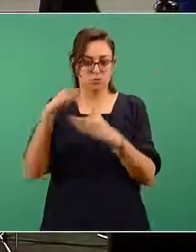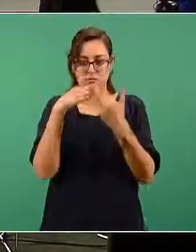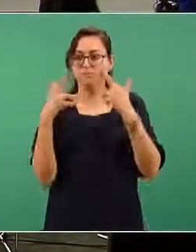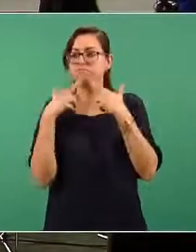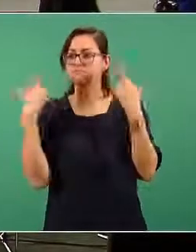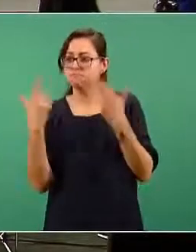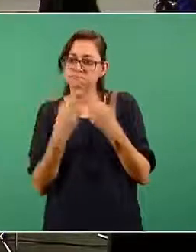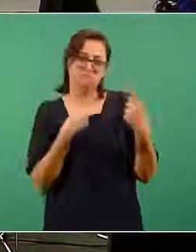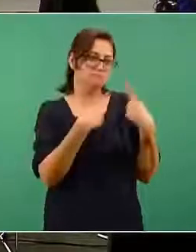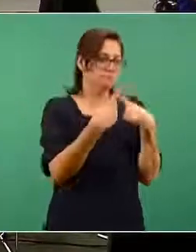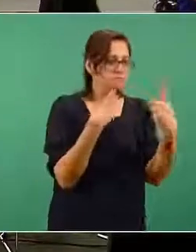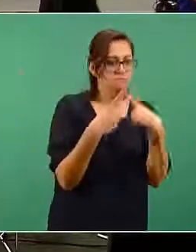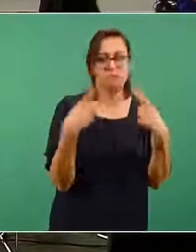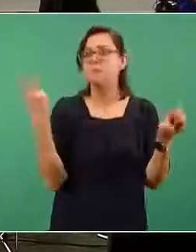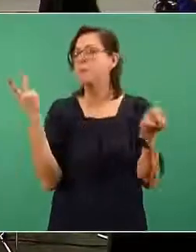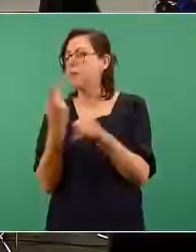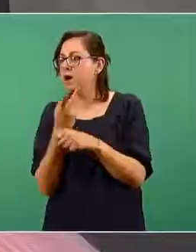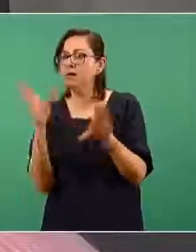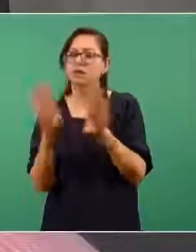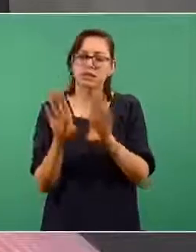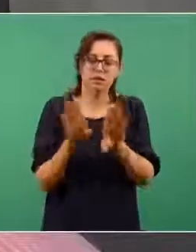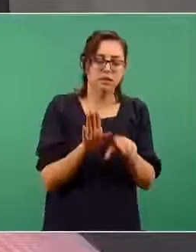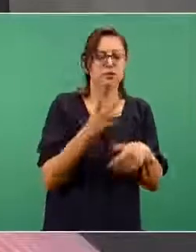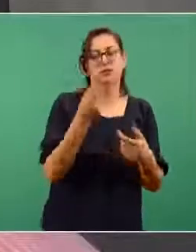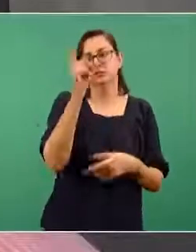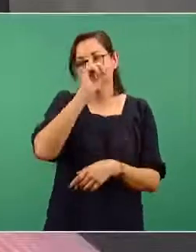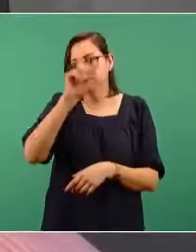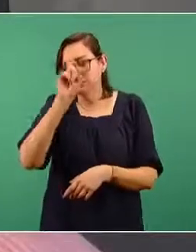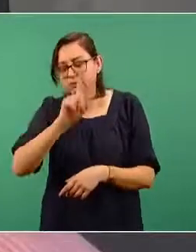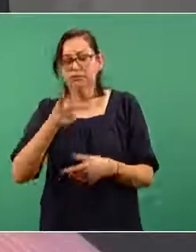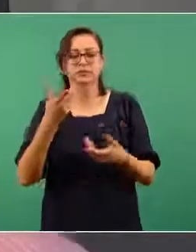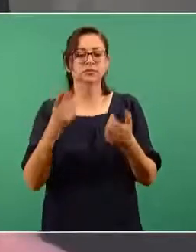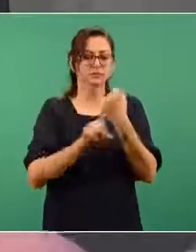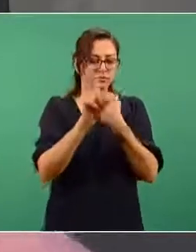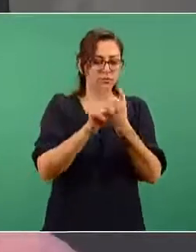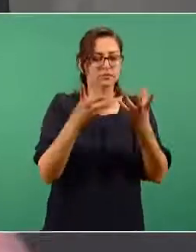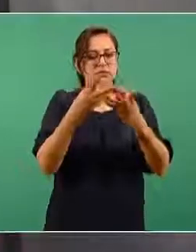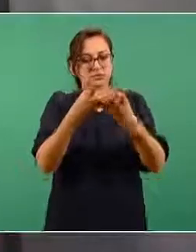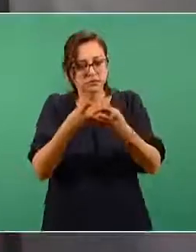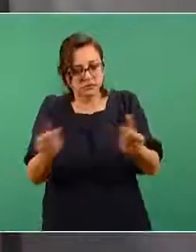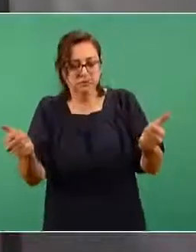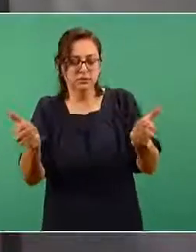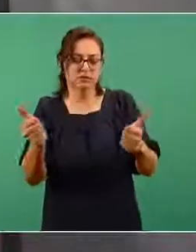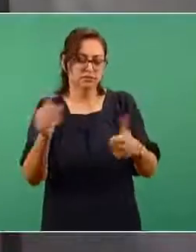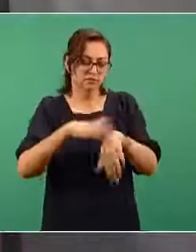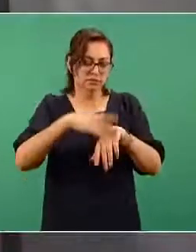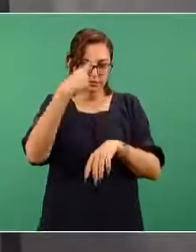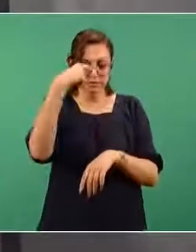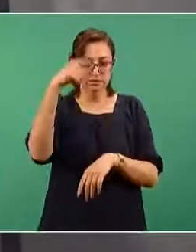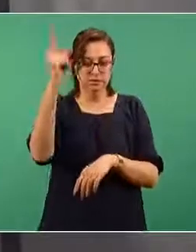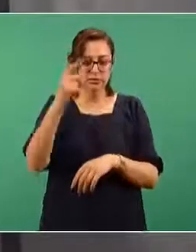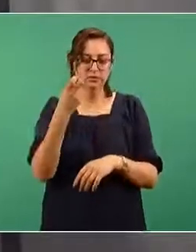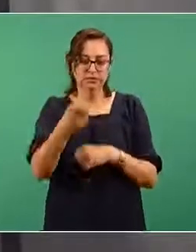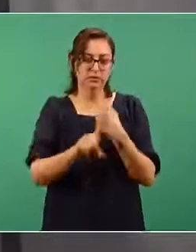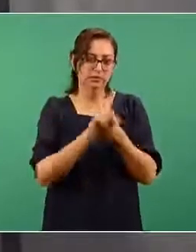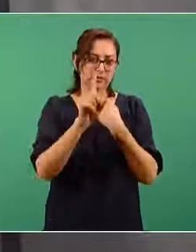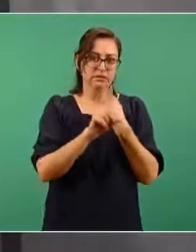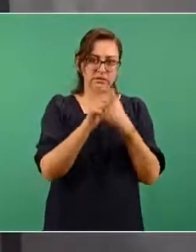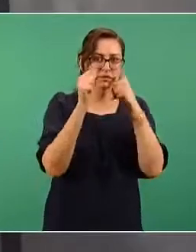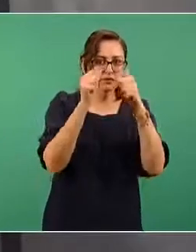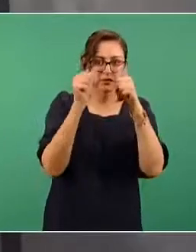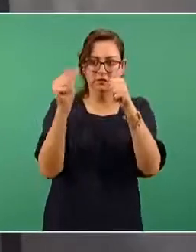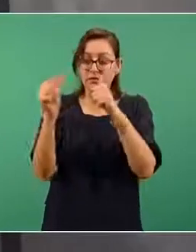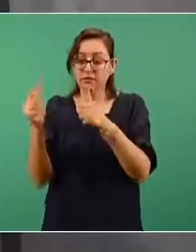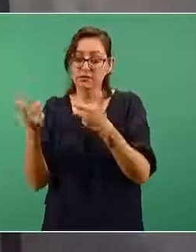tipo de cosas y se hace reflexión para dar soluciones pragmáticas, inmediatas a este tipo de problemas. Afortunadamente no